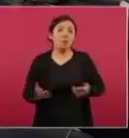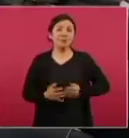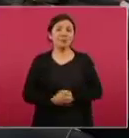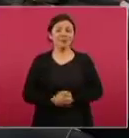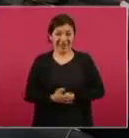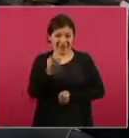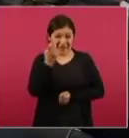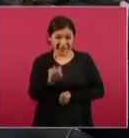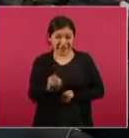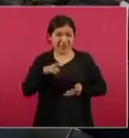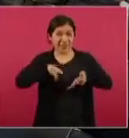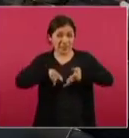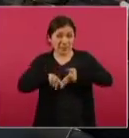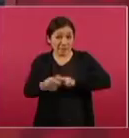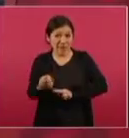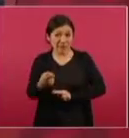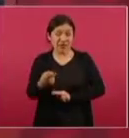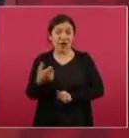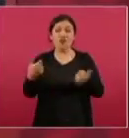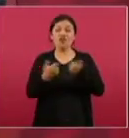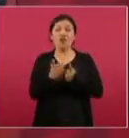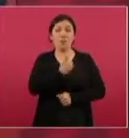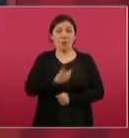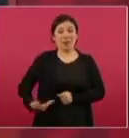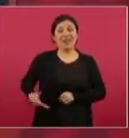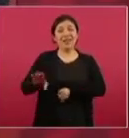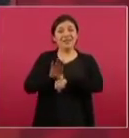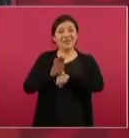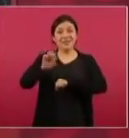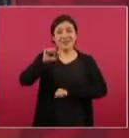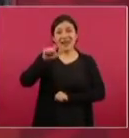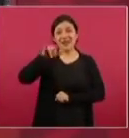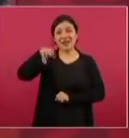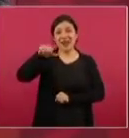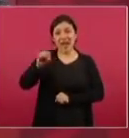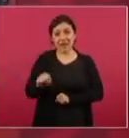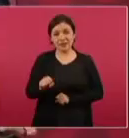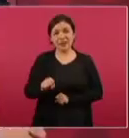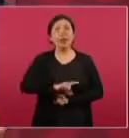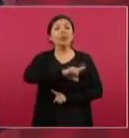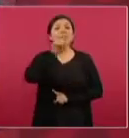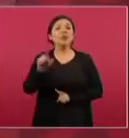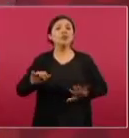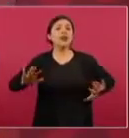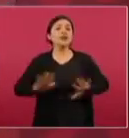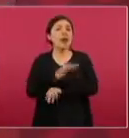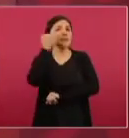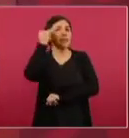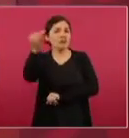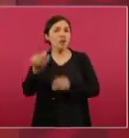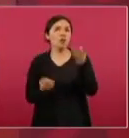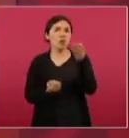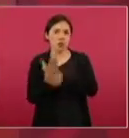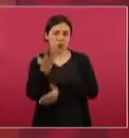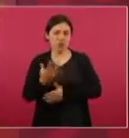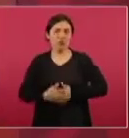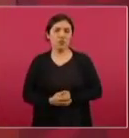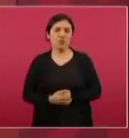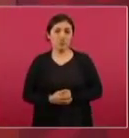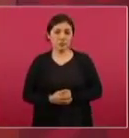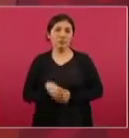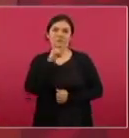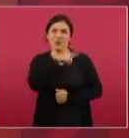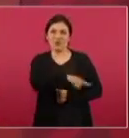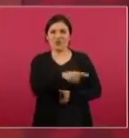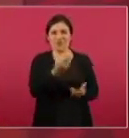A partir de Salinas, pues ya es otra etapa en el PRI